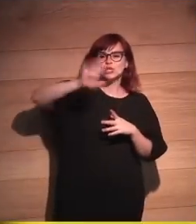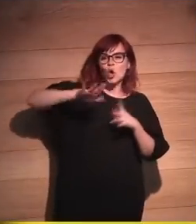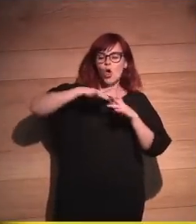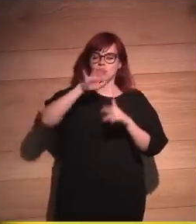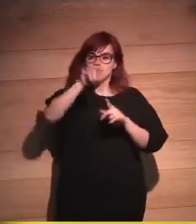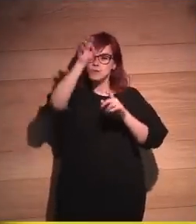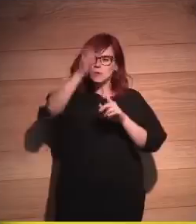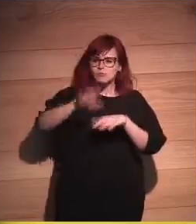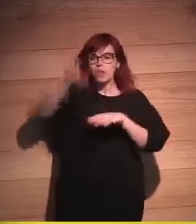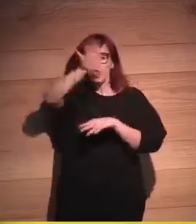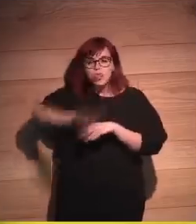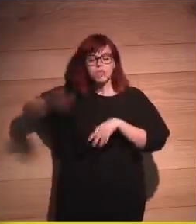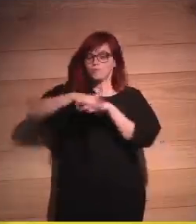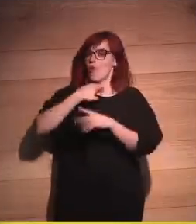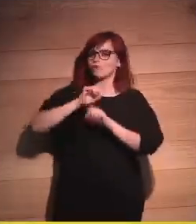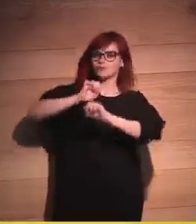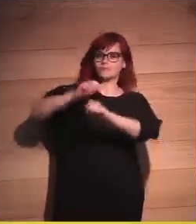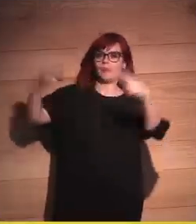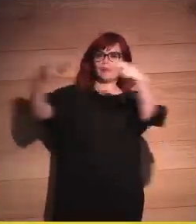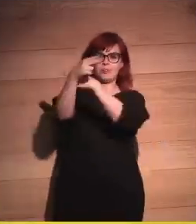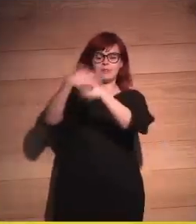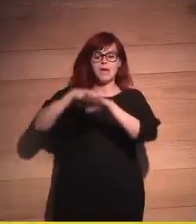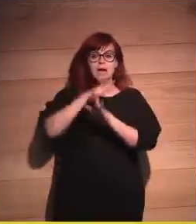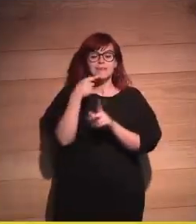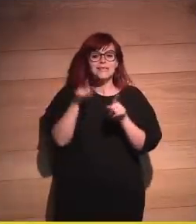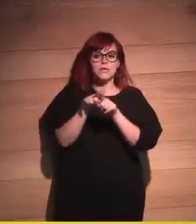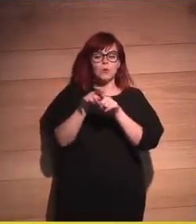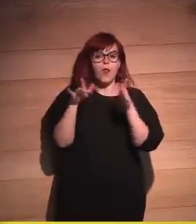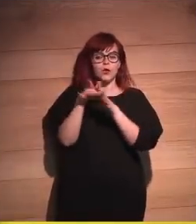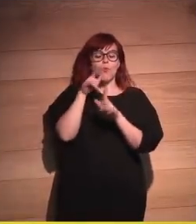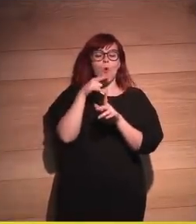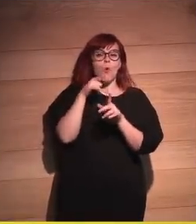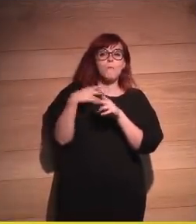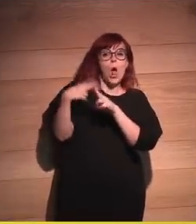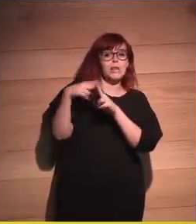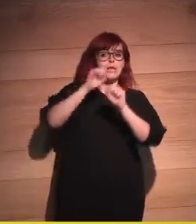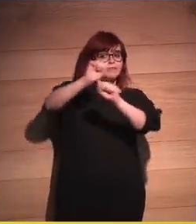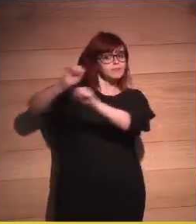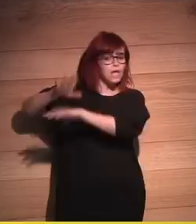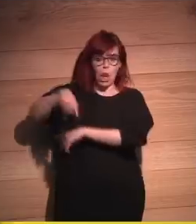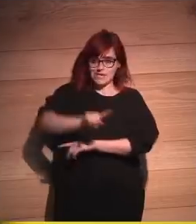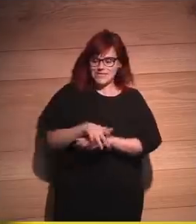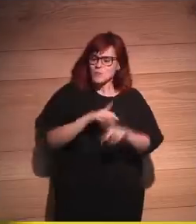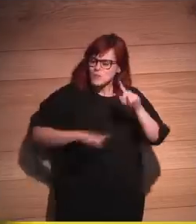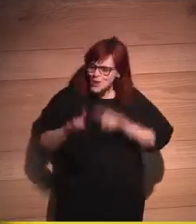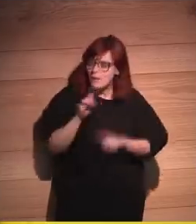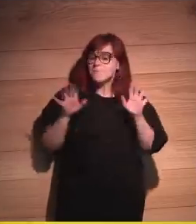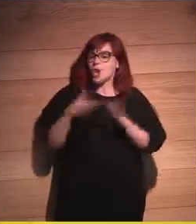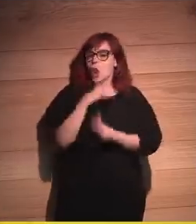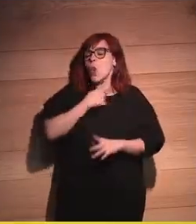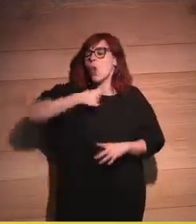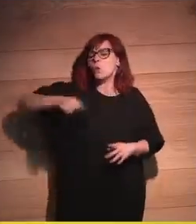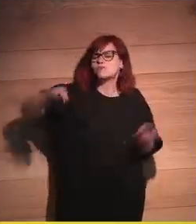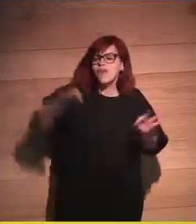le gustan, pero le gusta ya no ha lugar al cinturón político, porque ya no ese es el problema, pero no le